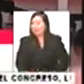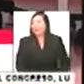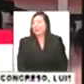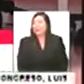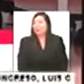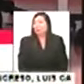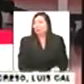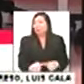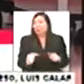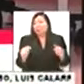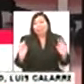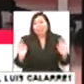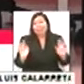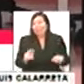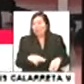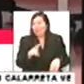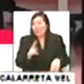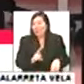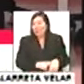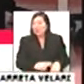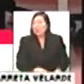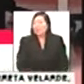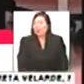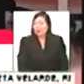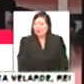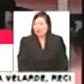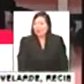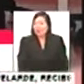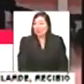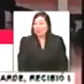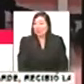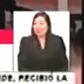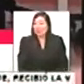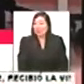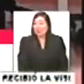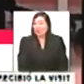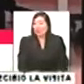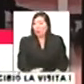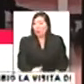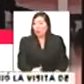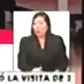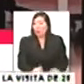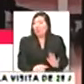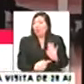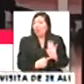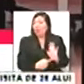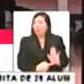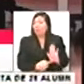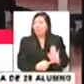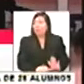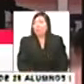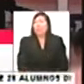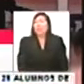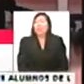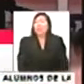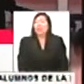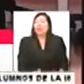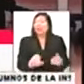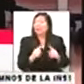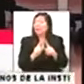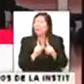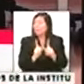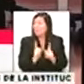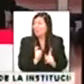Bueno, la discrepancia es natural. Sí, así es. Y sobre todo, demostrando, digamos, en este